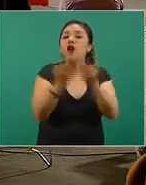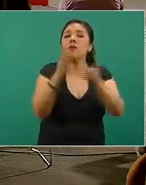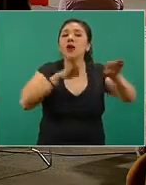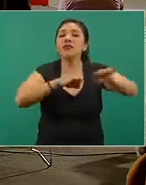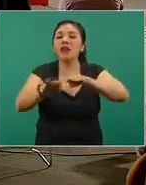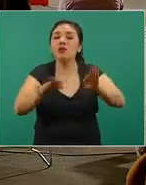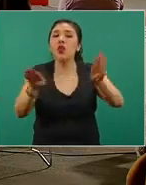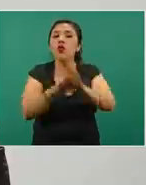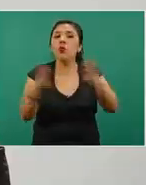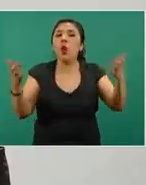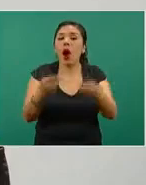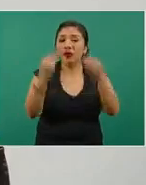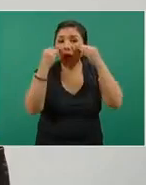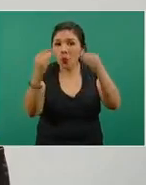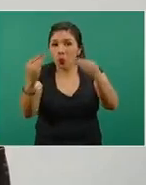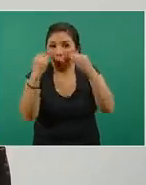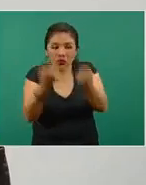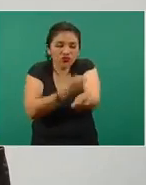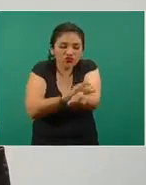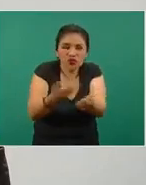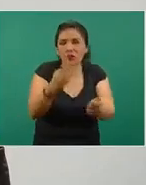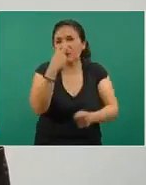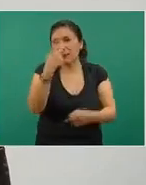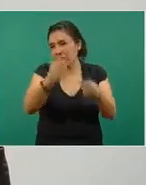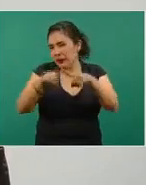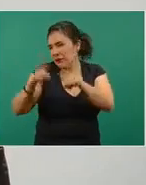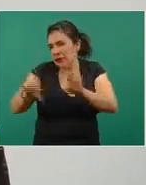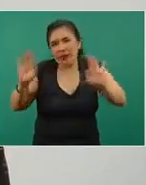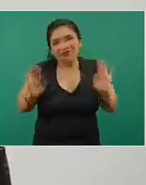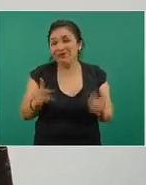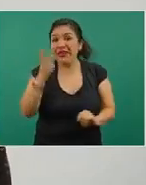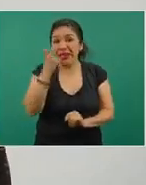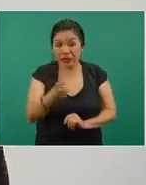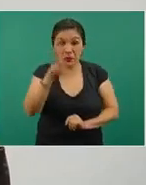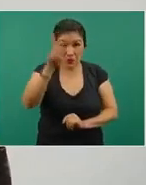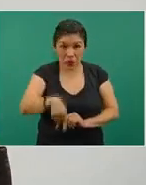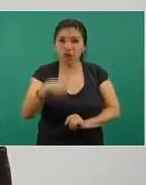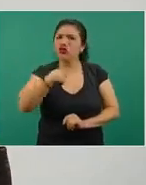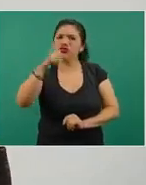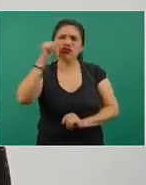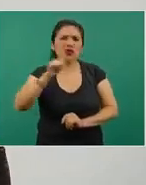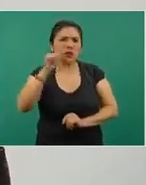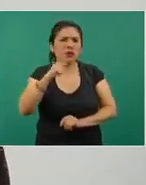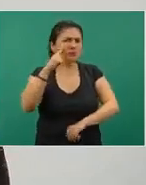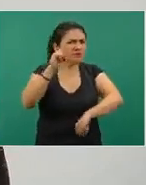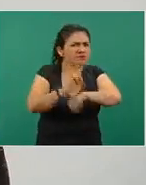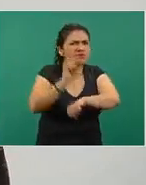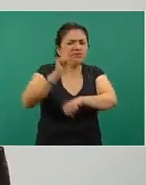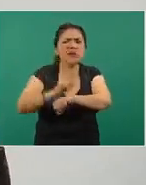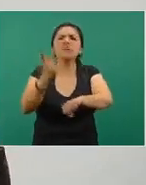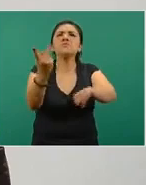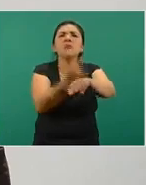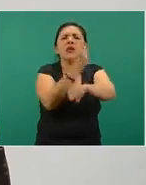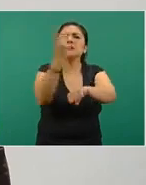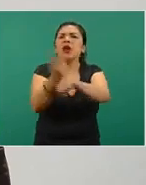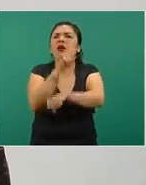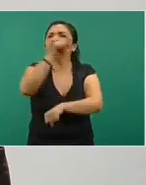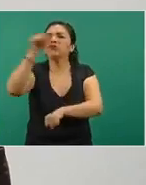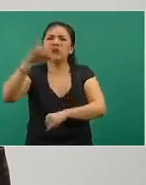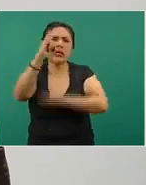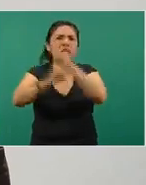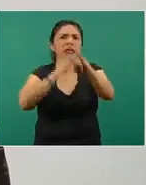de toma de muestras, etcétera, etcétera. Entonces, sí, estamos nosotros siempre muy pendientes de lo que ocurre a